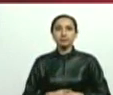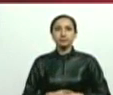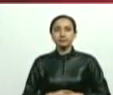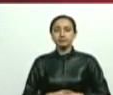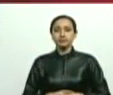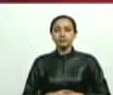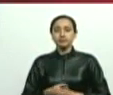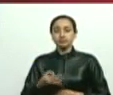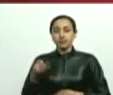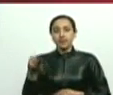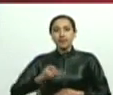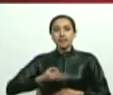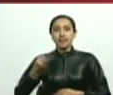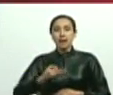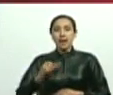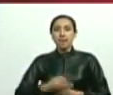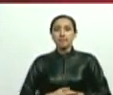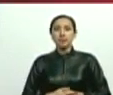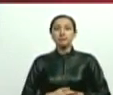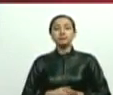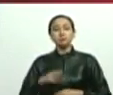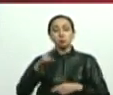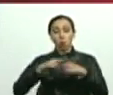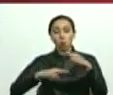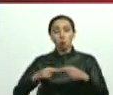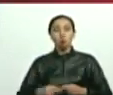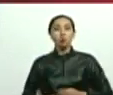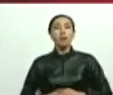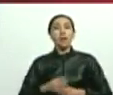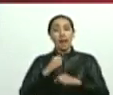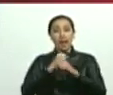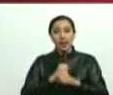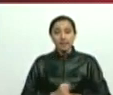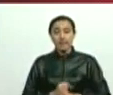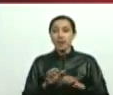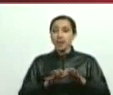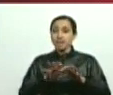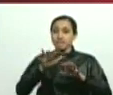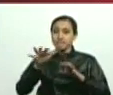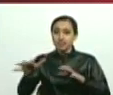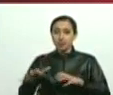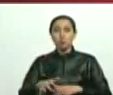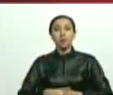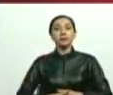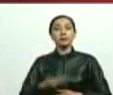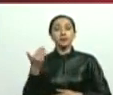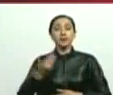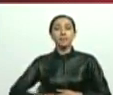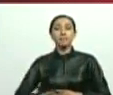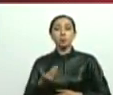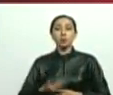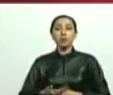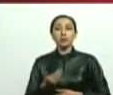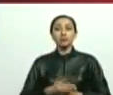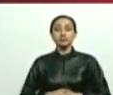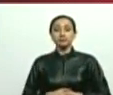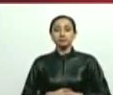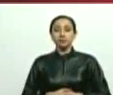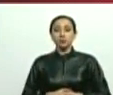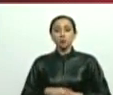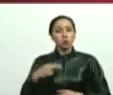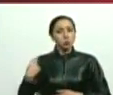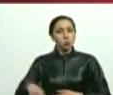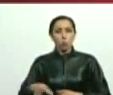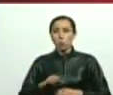Siempre hay que construir y aspirar a tener una mayoría contundente. Nunca hay que